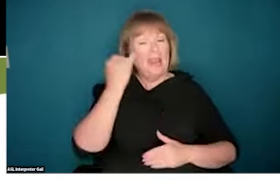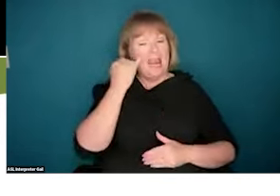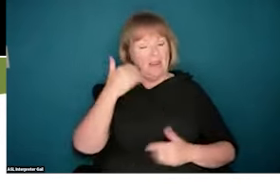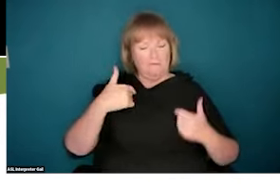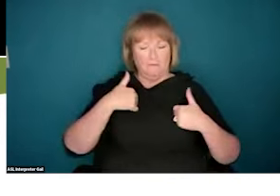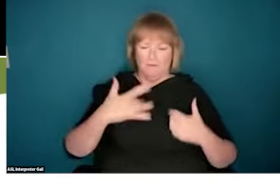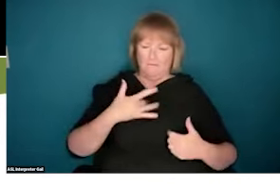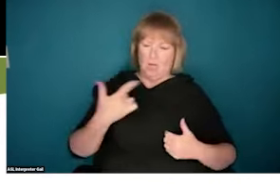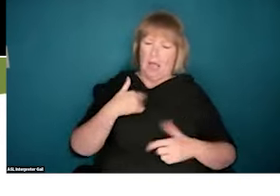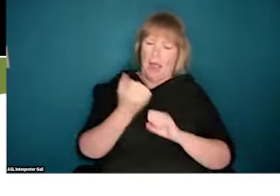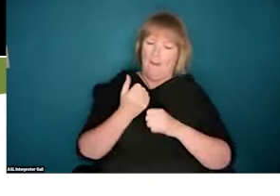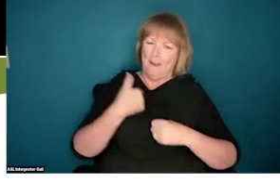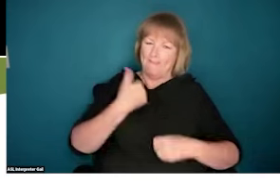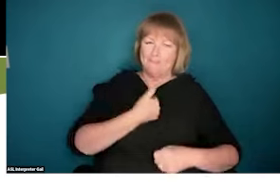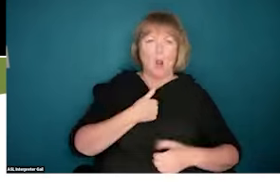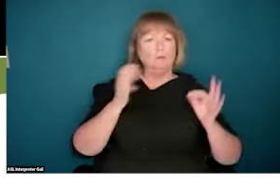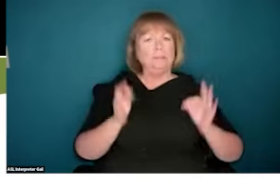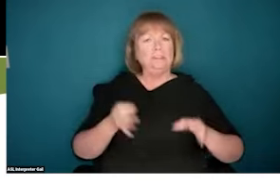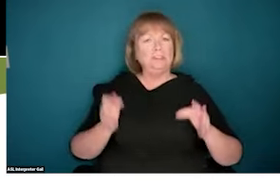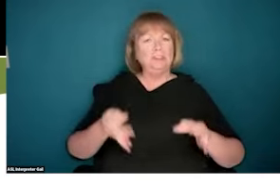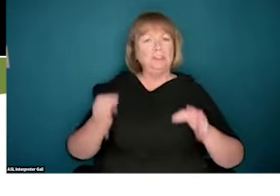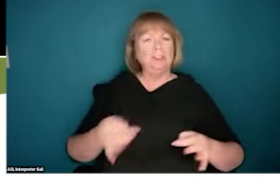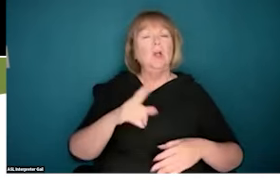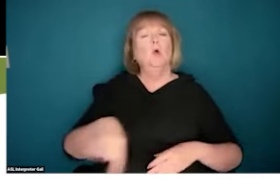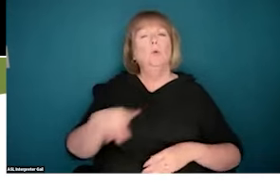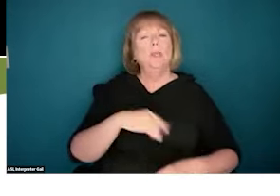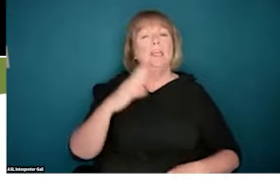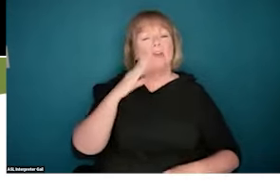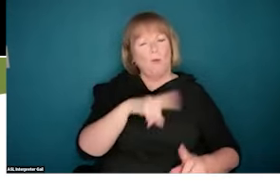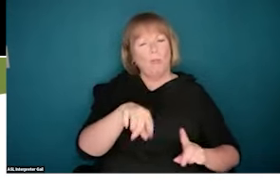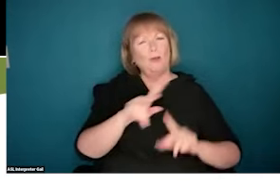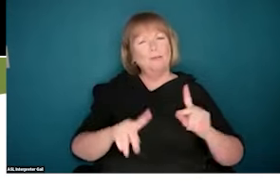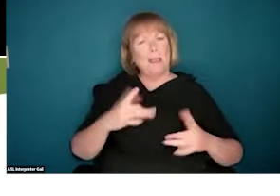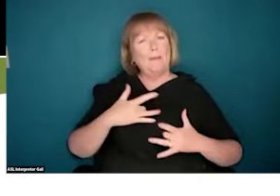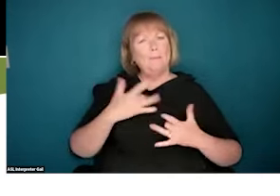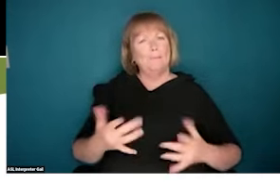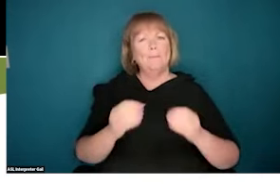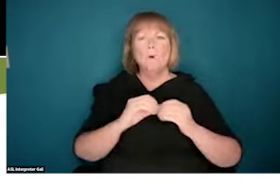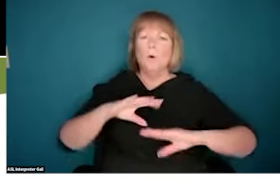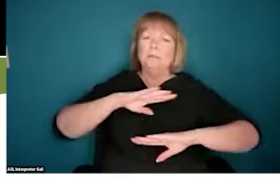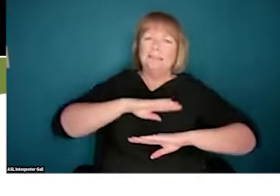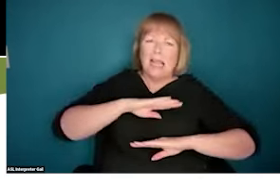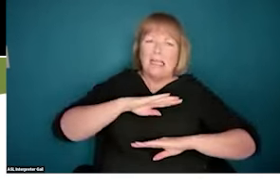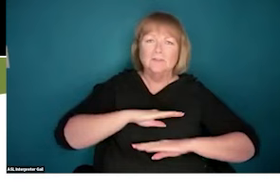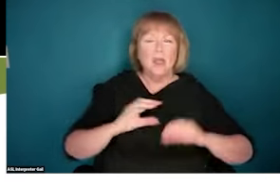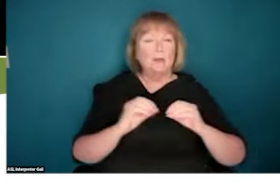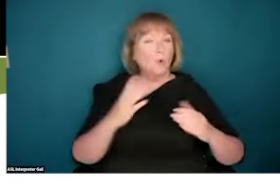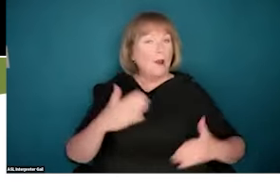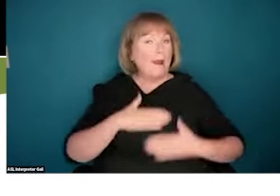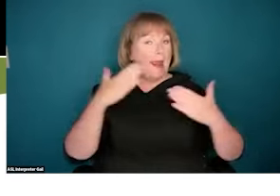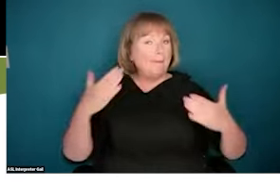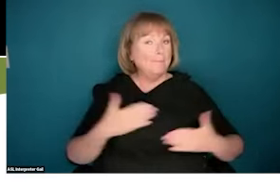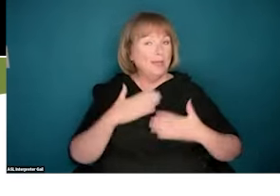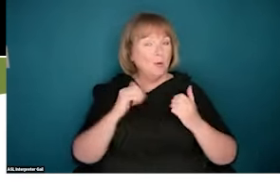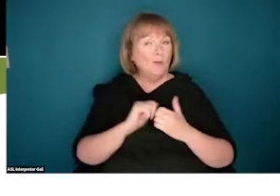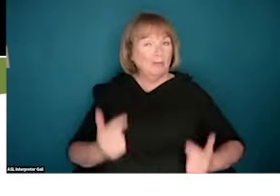más saludable, más independiente, mejor ajustada y más